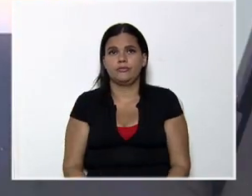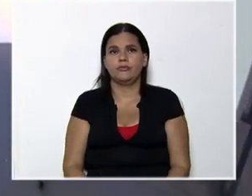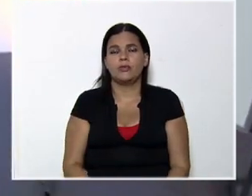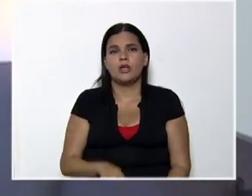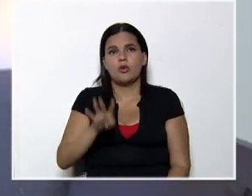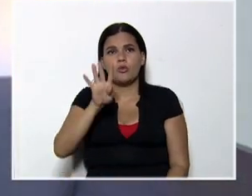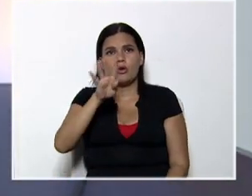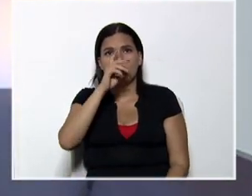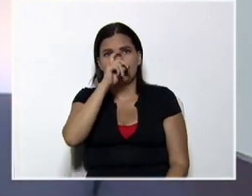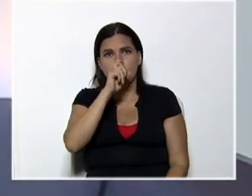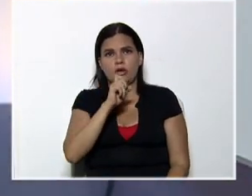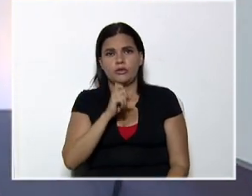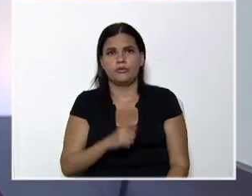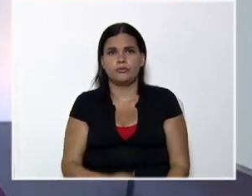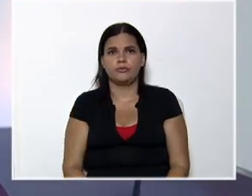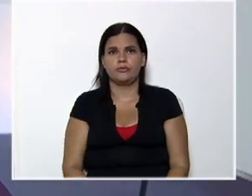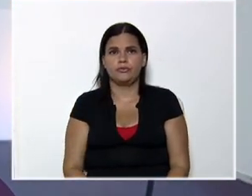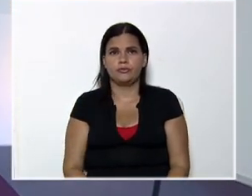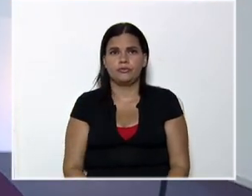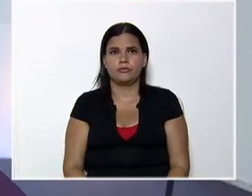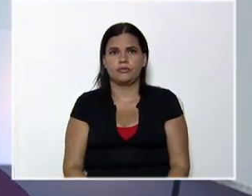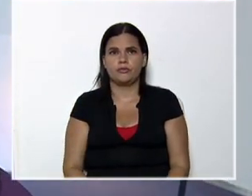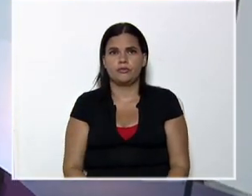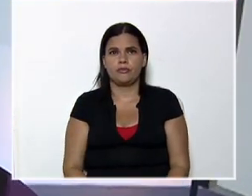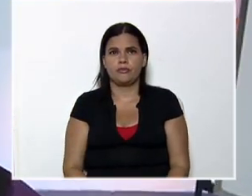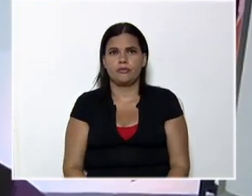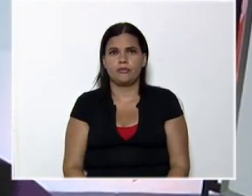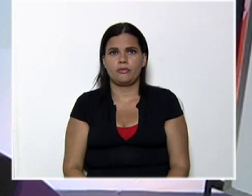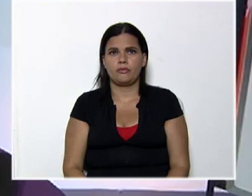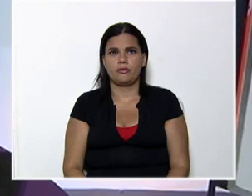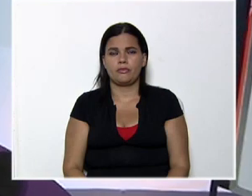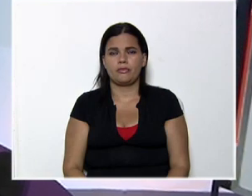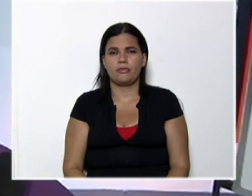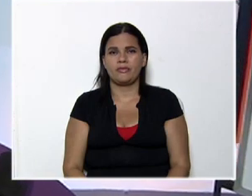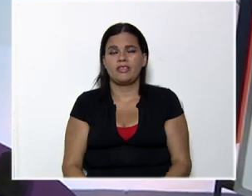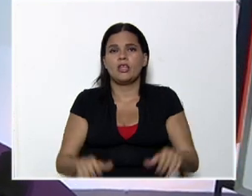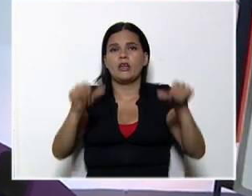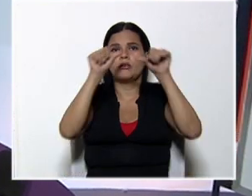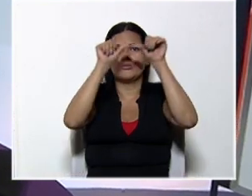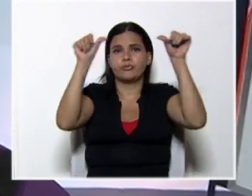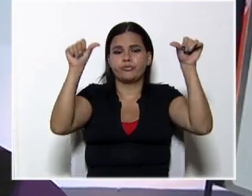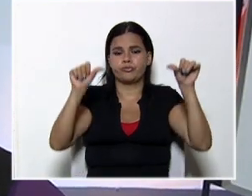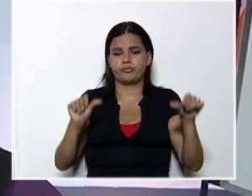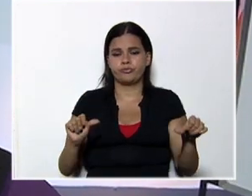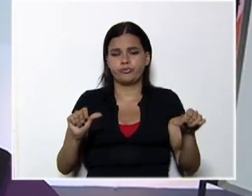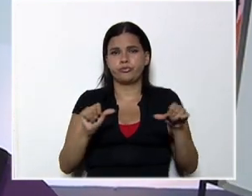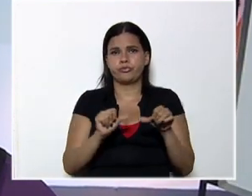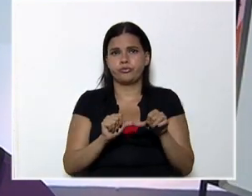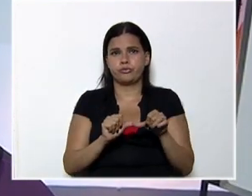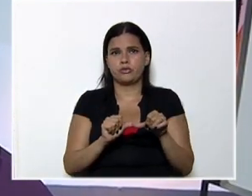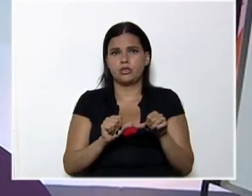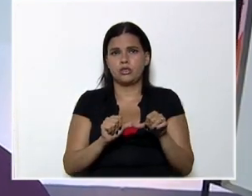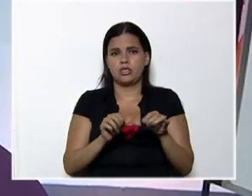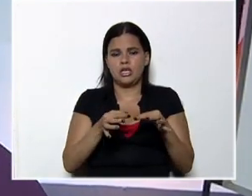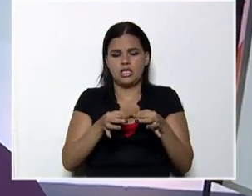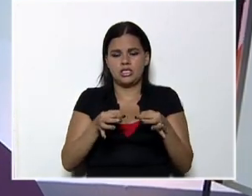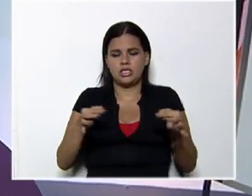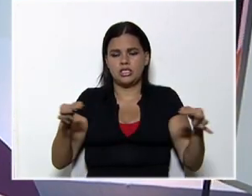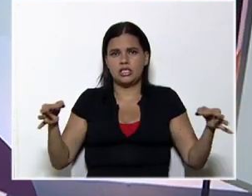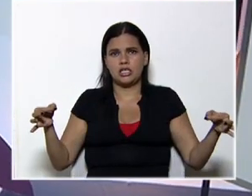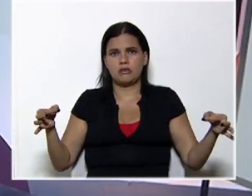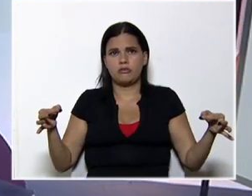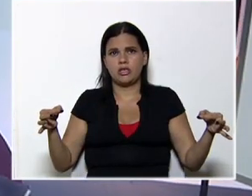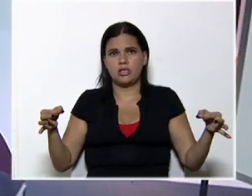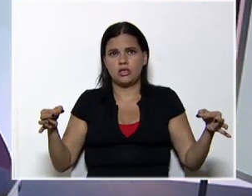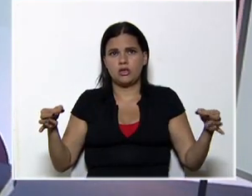año: simetría, segmentos y ángulos y congruencia. Habíamos dicho ya el año